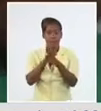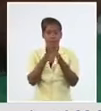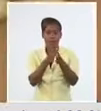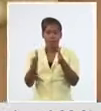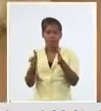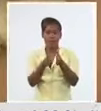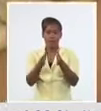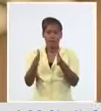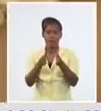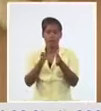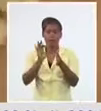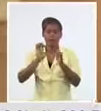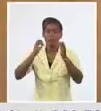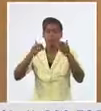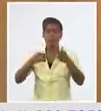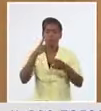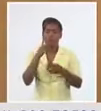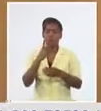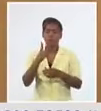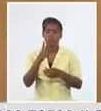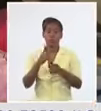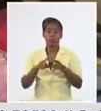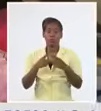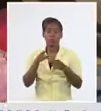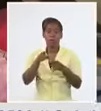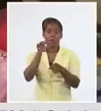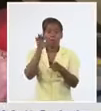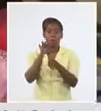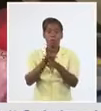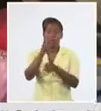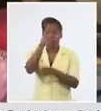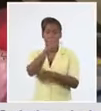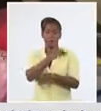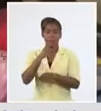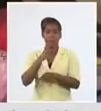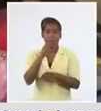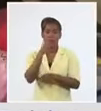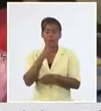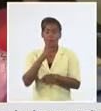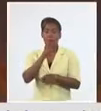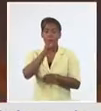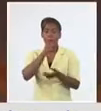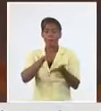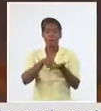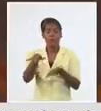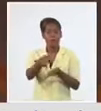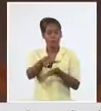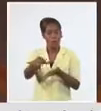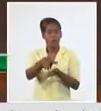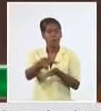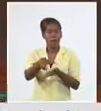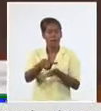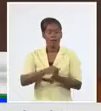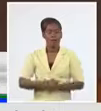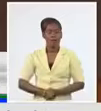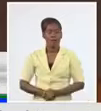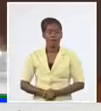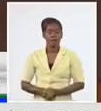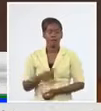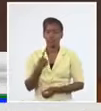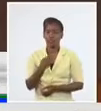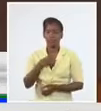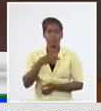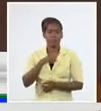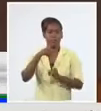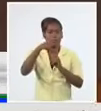Hospital Infantil Pedro Agustín Pérez, donde se presta además atención médica a los padres y acompañantes. Tenemos el tratamiento de los niños y